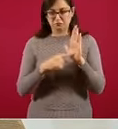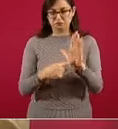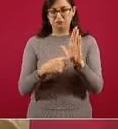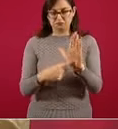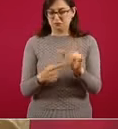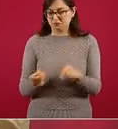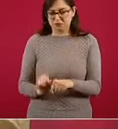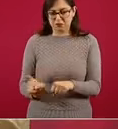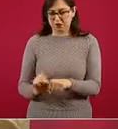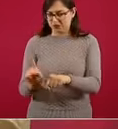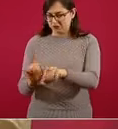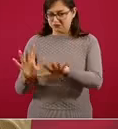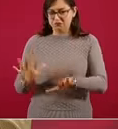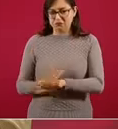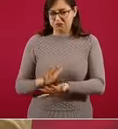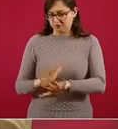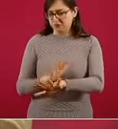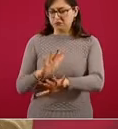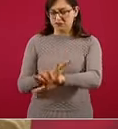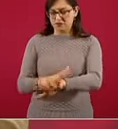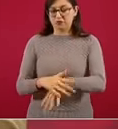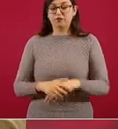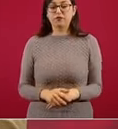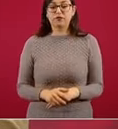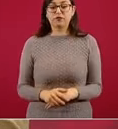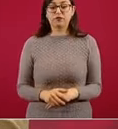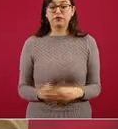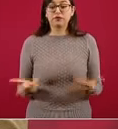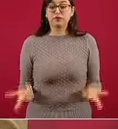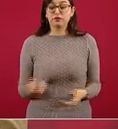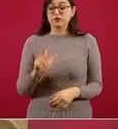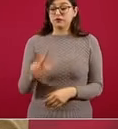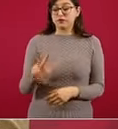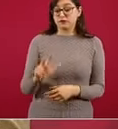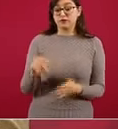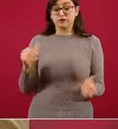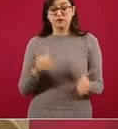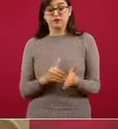¿no? Entonces, cuando hablamos de 18,000 pacientes,